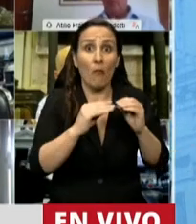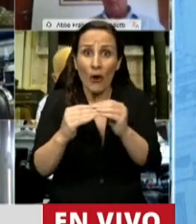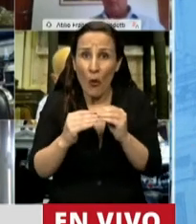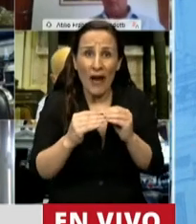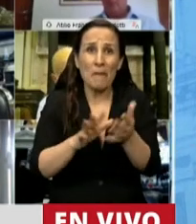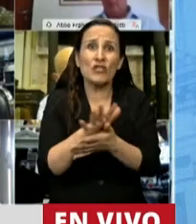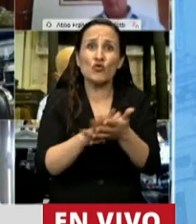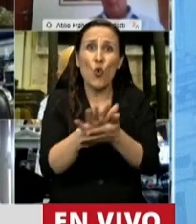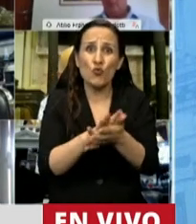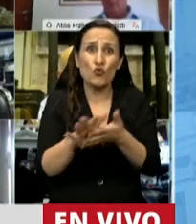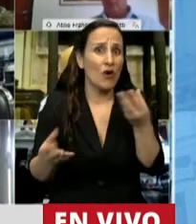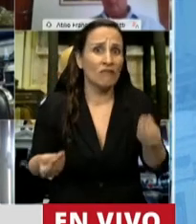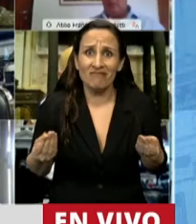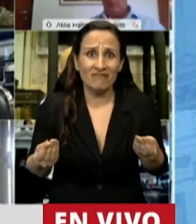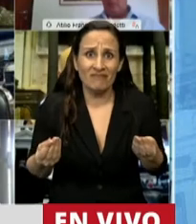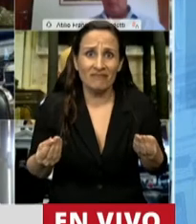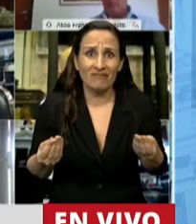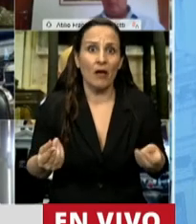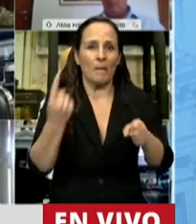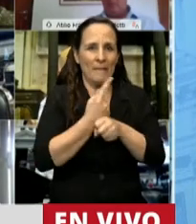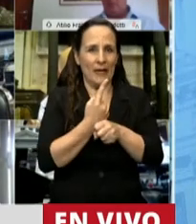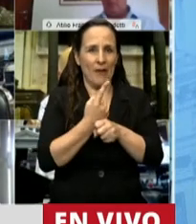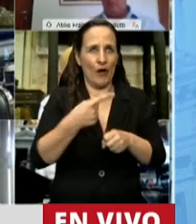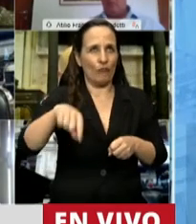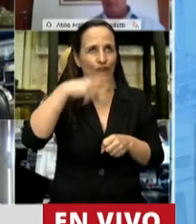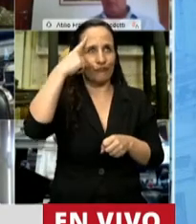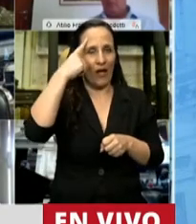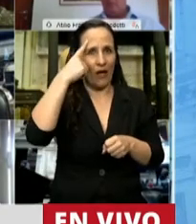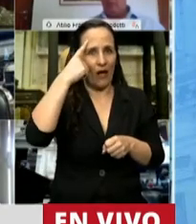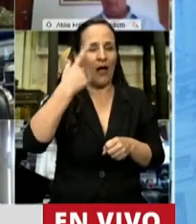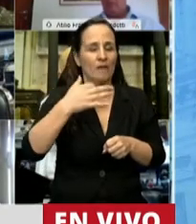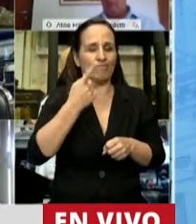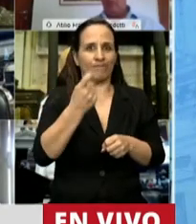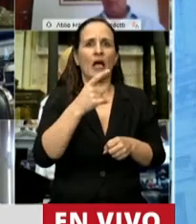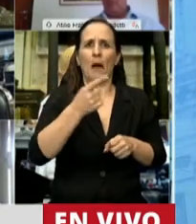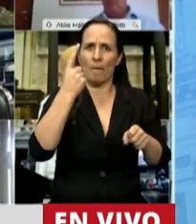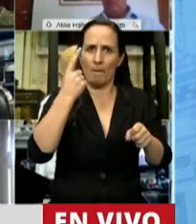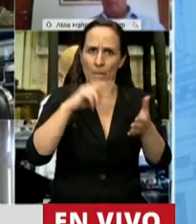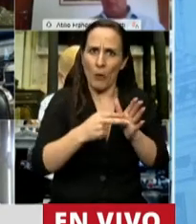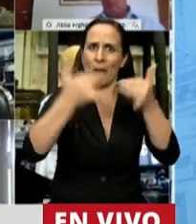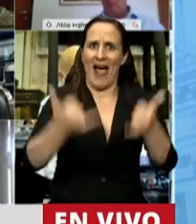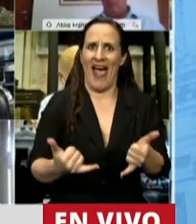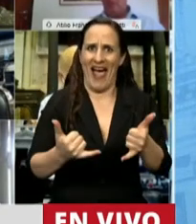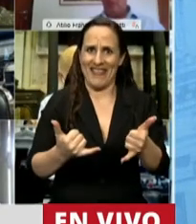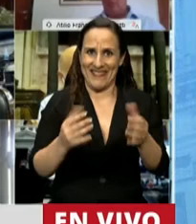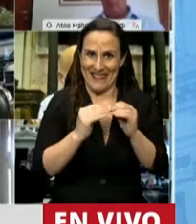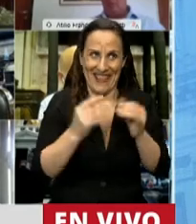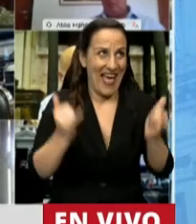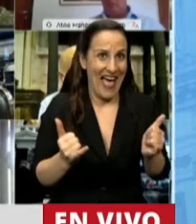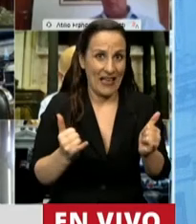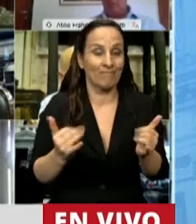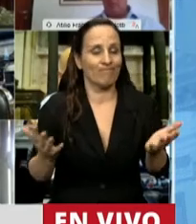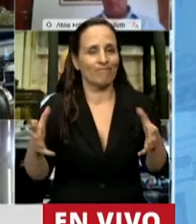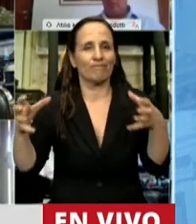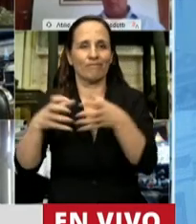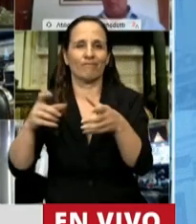partimos de la base de reconocer que efectivamente ese problema existe. Sino que algún diputado del oficialismo, de los que no